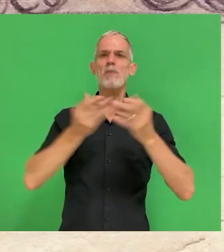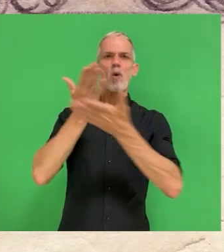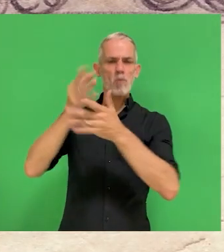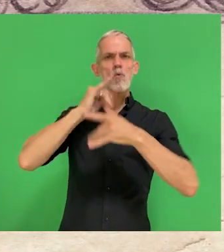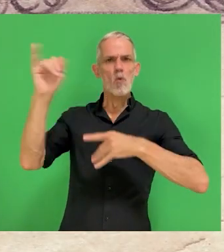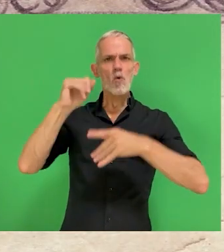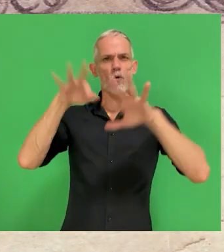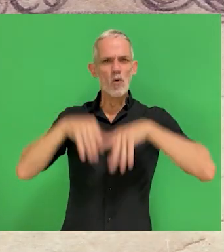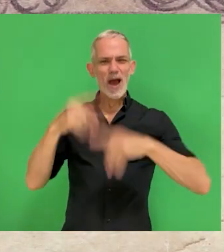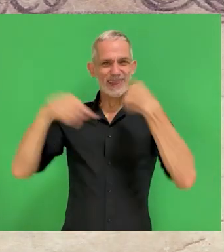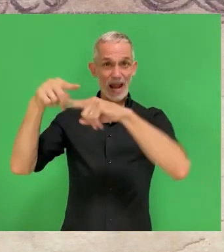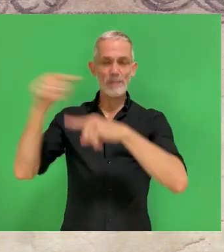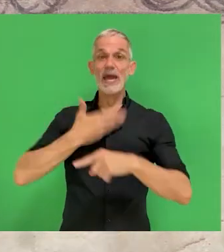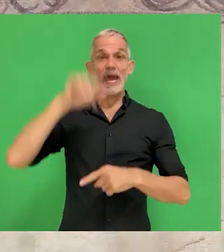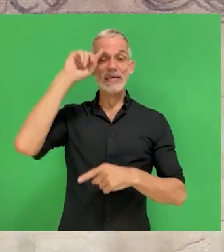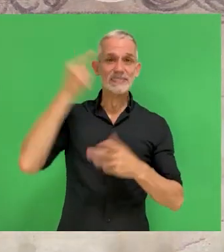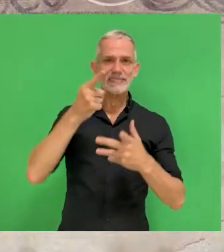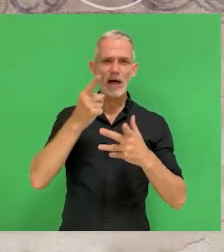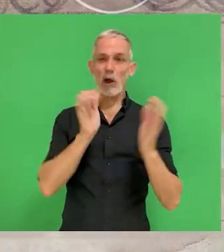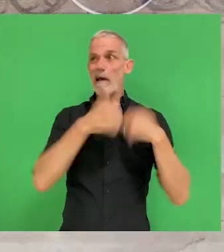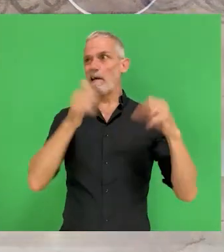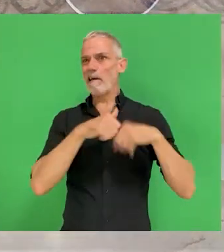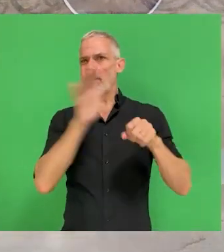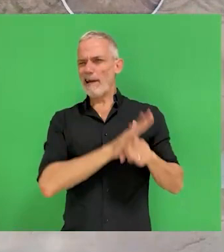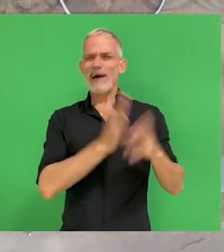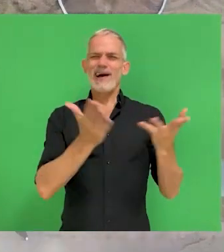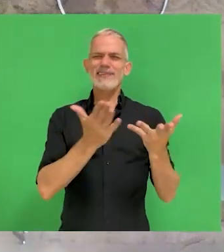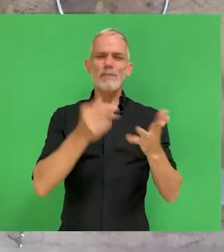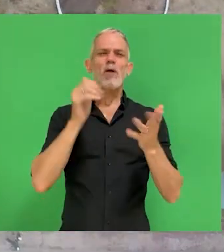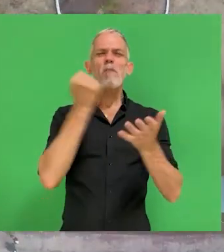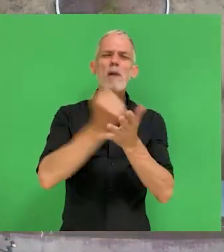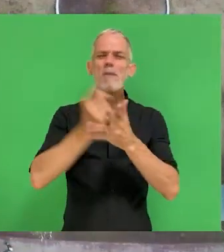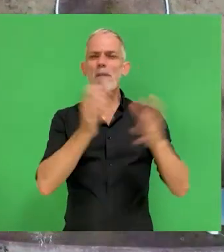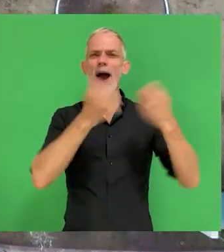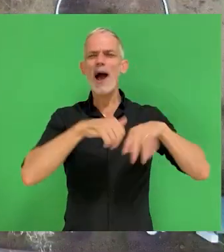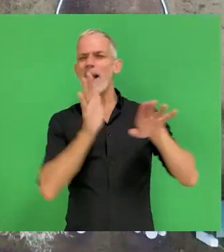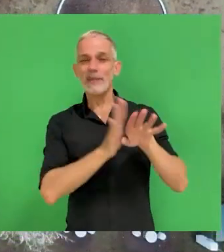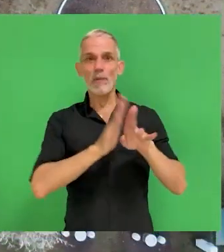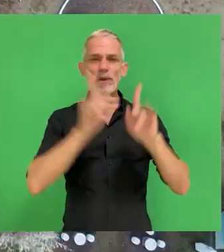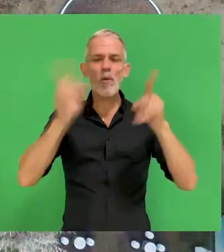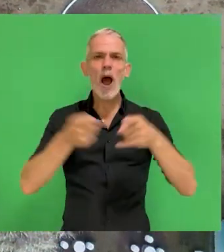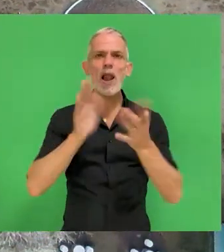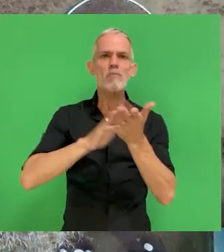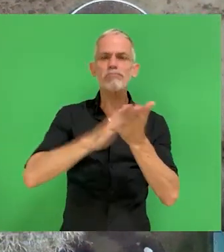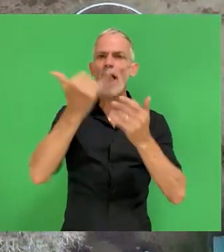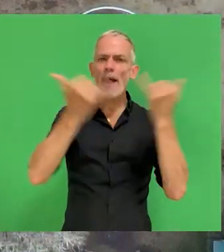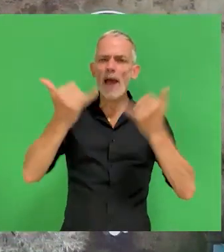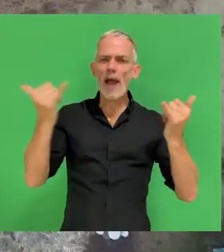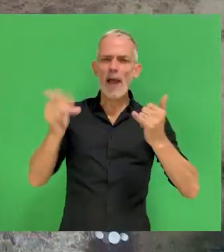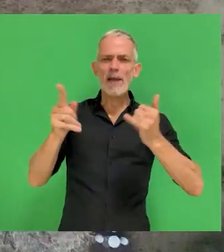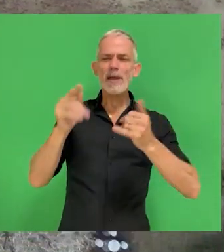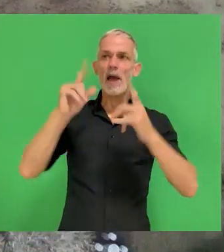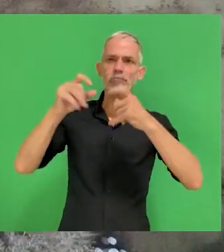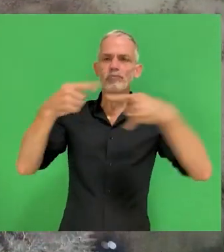familiares. El Estado terrorista ocultaba sus huellas, pero eso no quiere decir que no generase documentación.